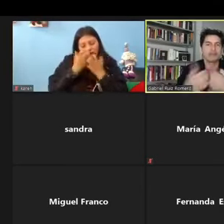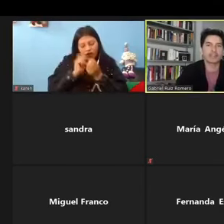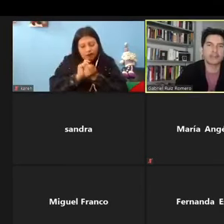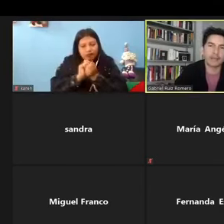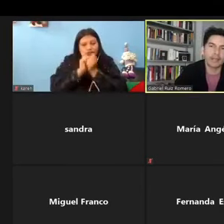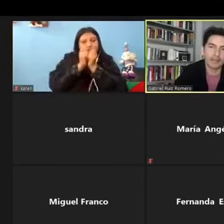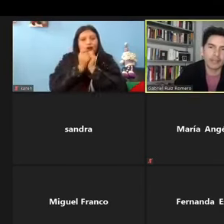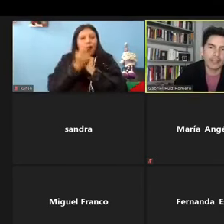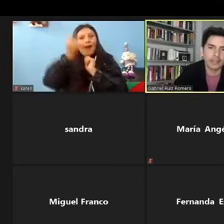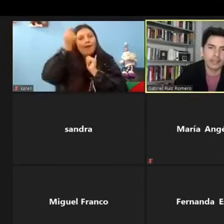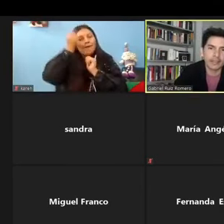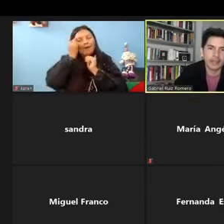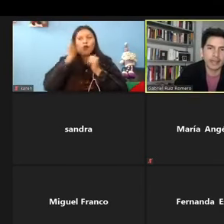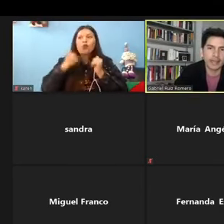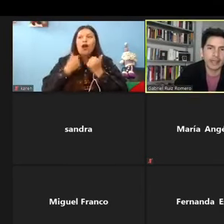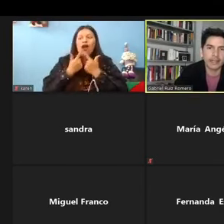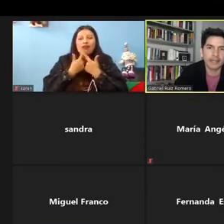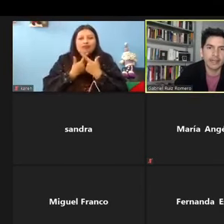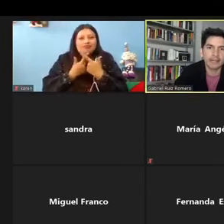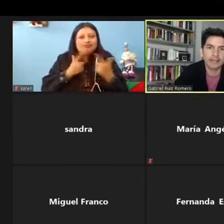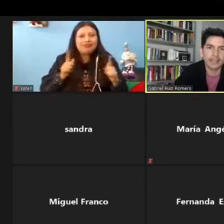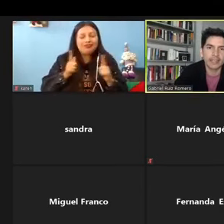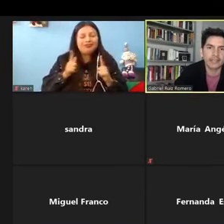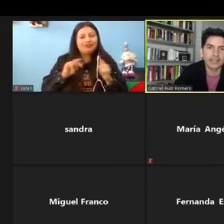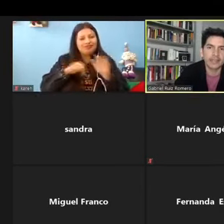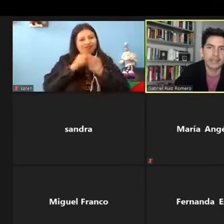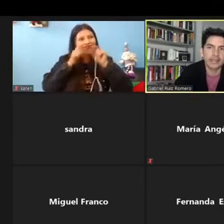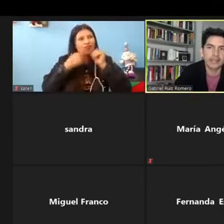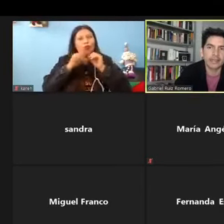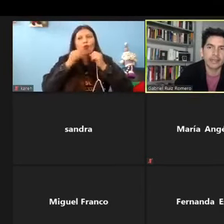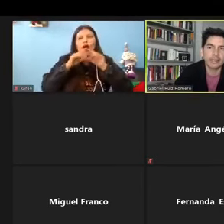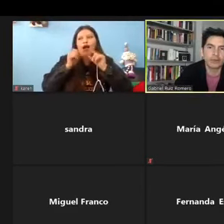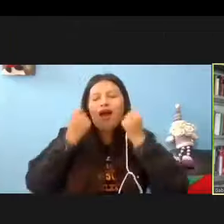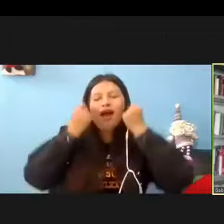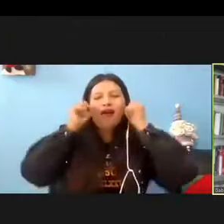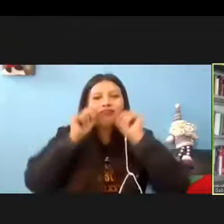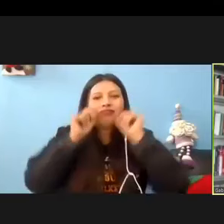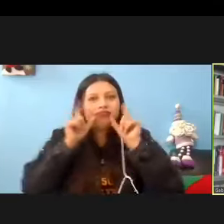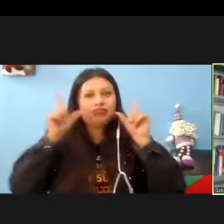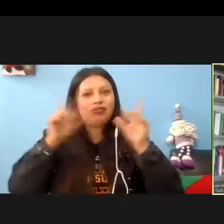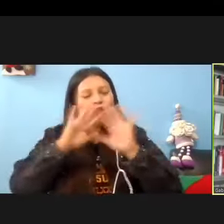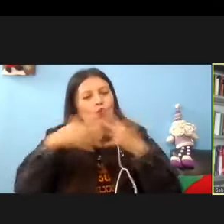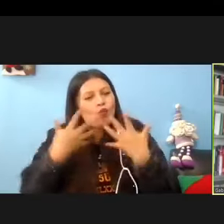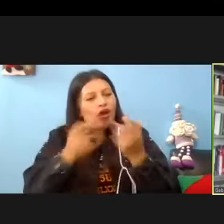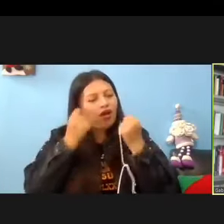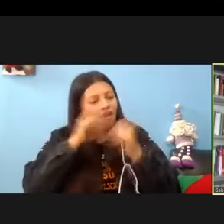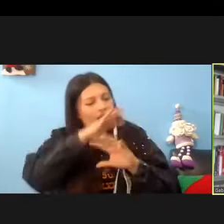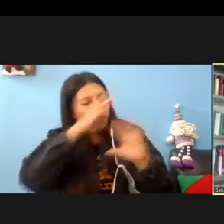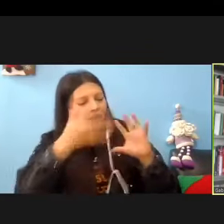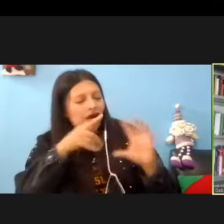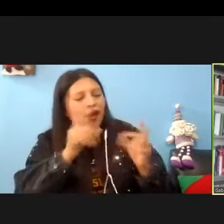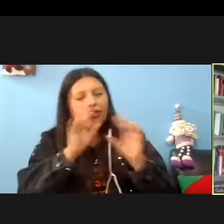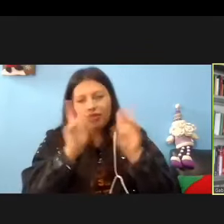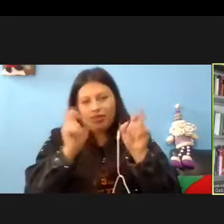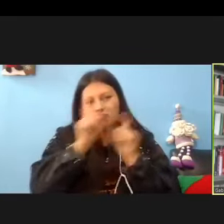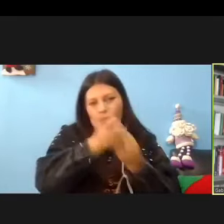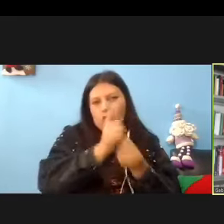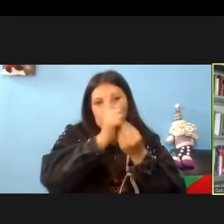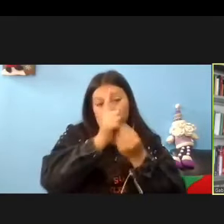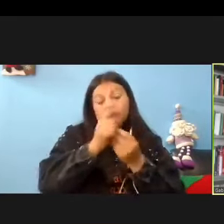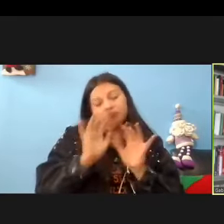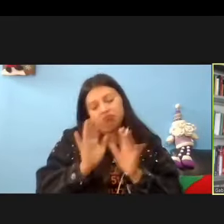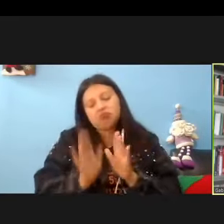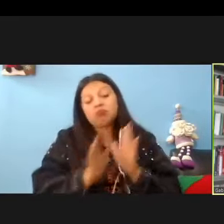unas memorias ampliadoras de la esfera política. Finalmente, pues también hubo un